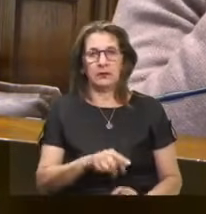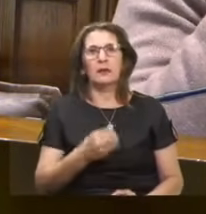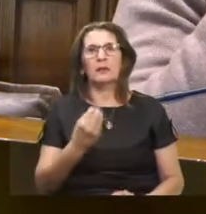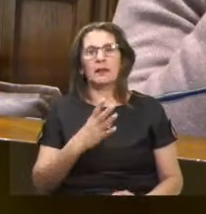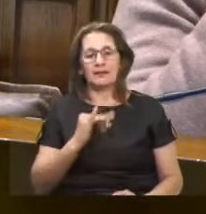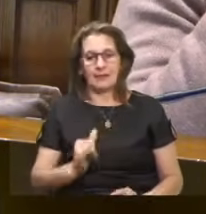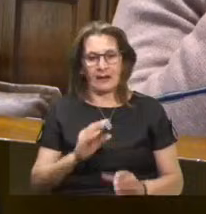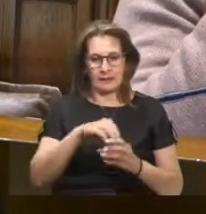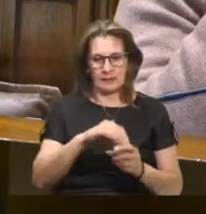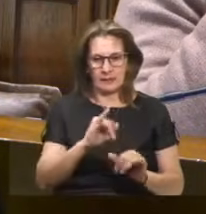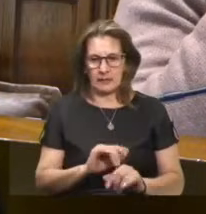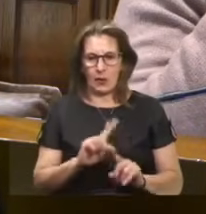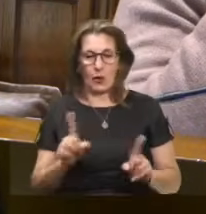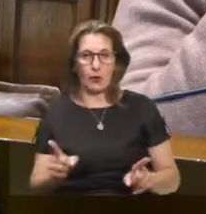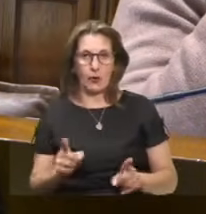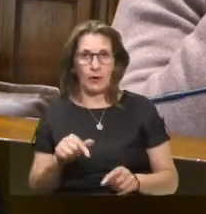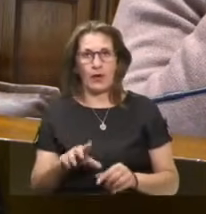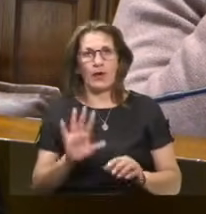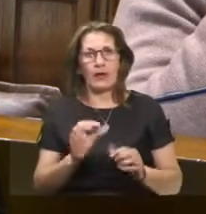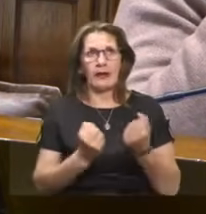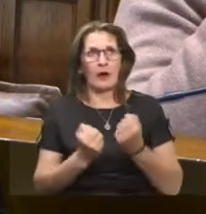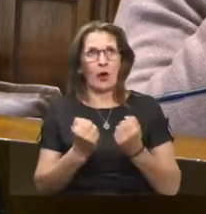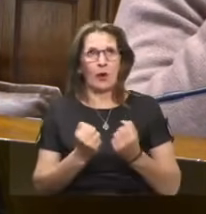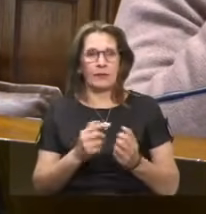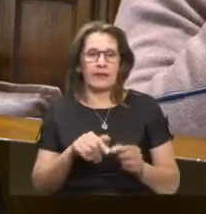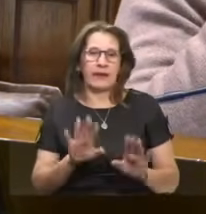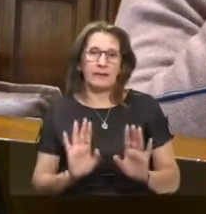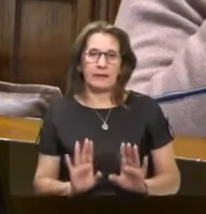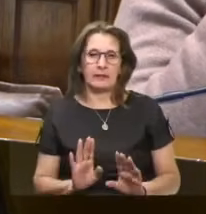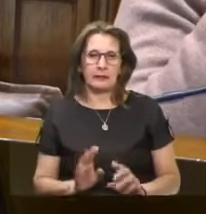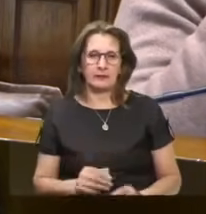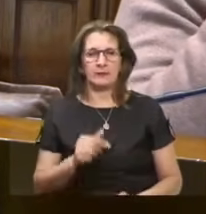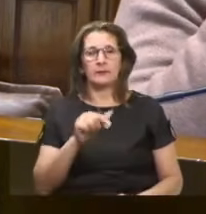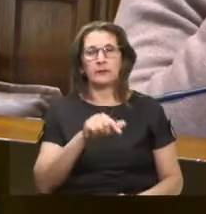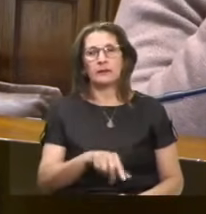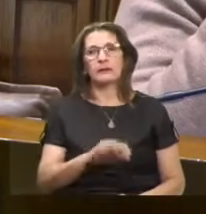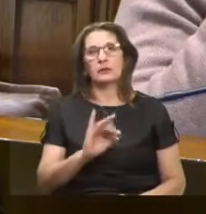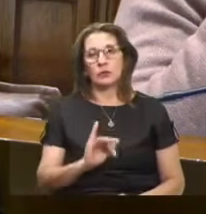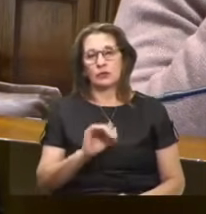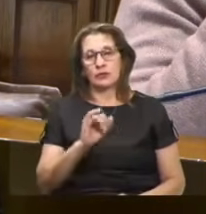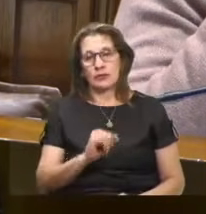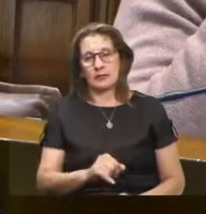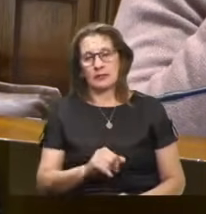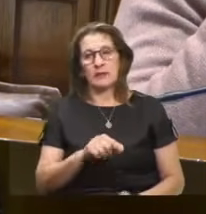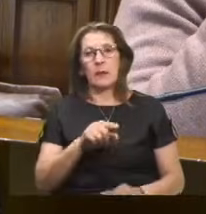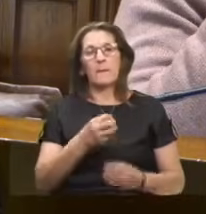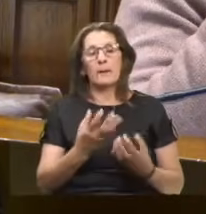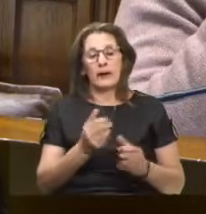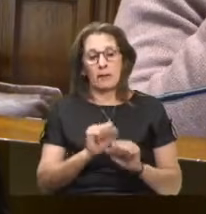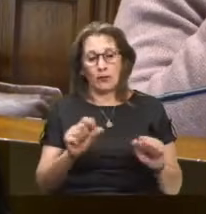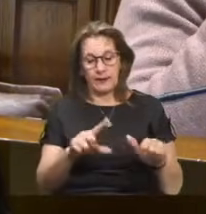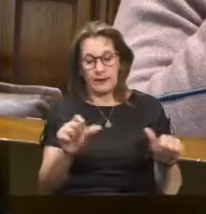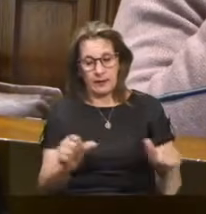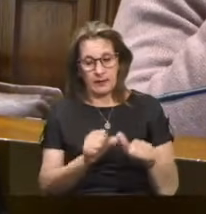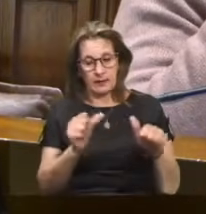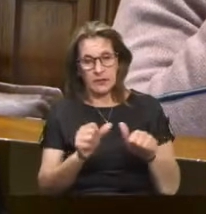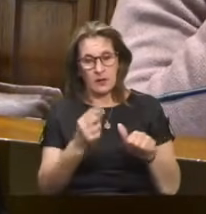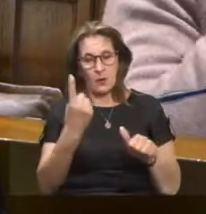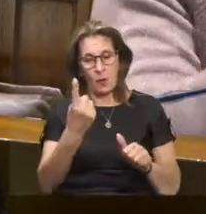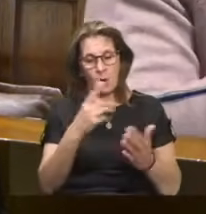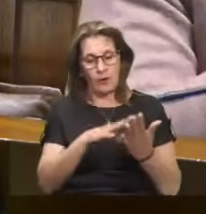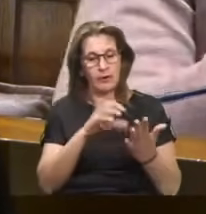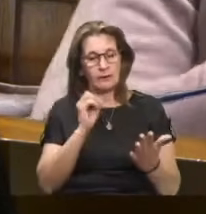no retribuido económicamente hablando. En consecuencia, para poder realizar una